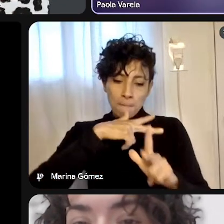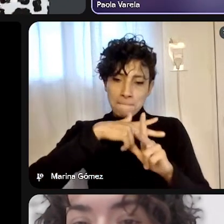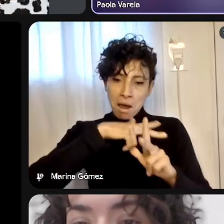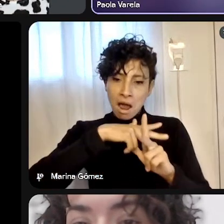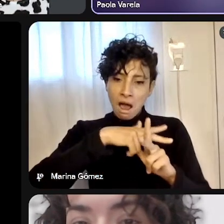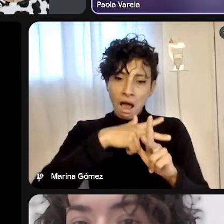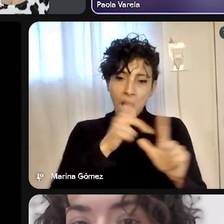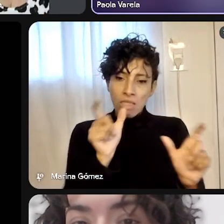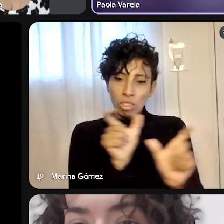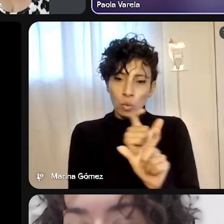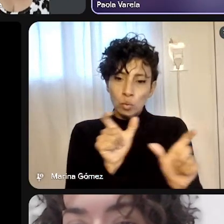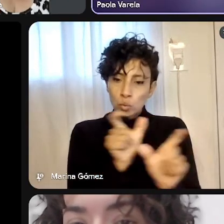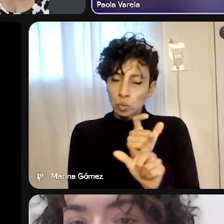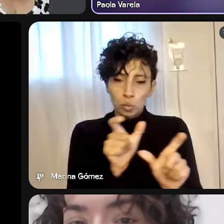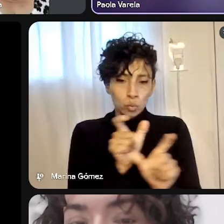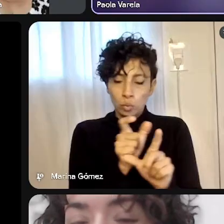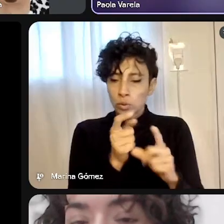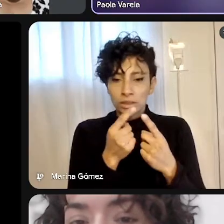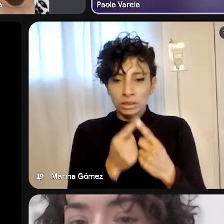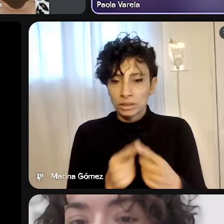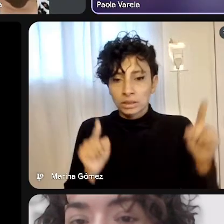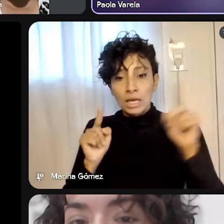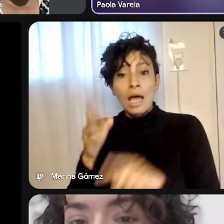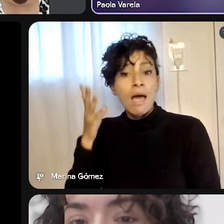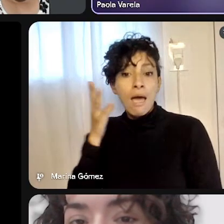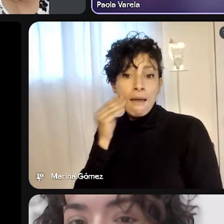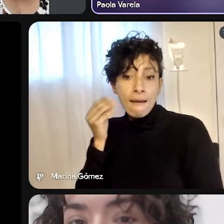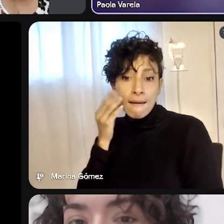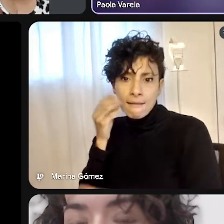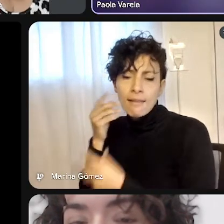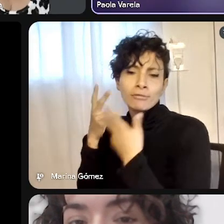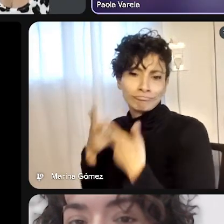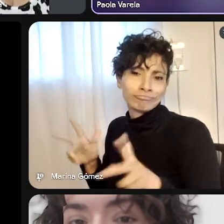no exponen canciones en lengua de señas porque la lengua